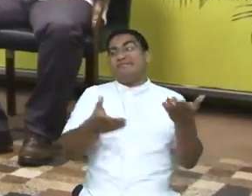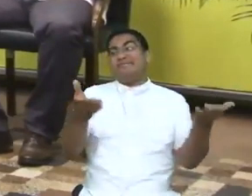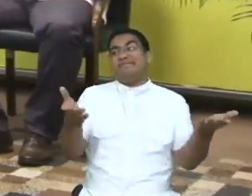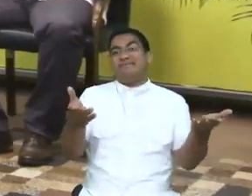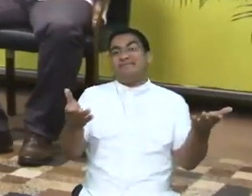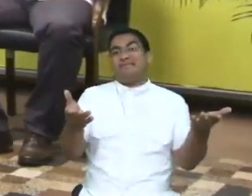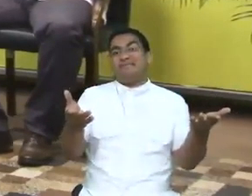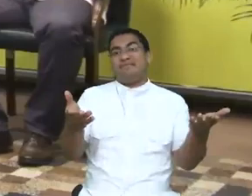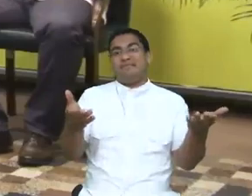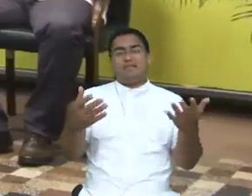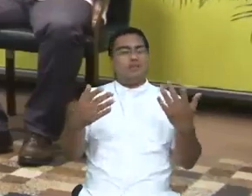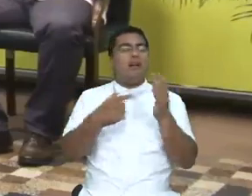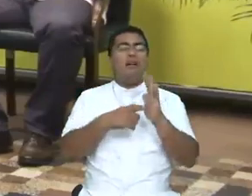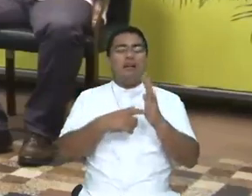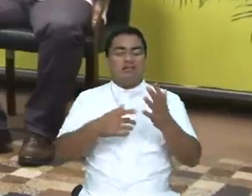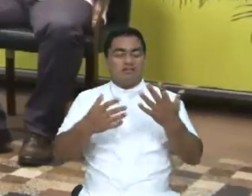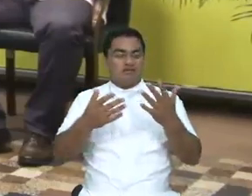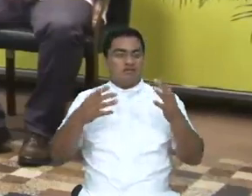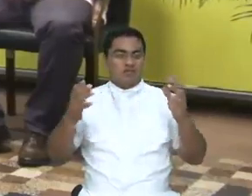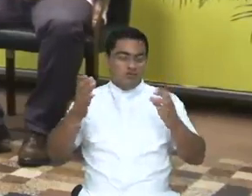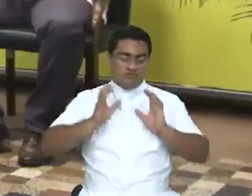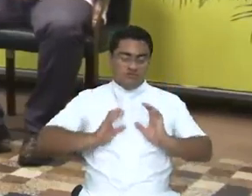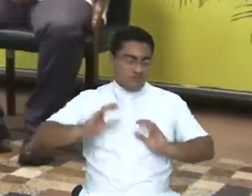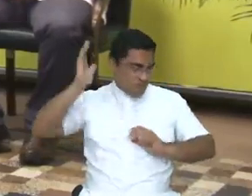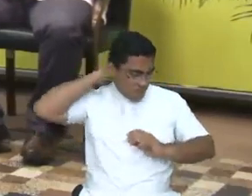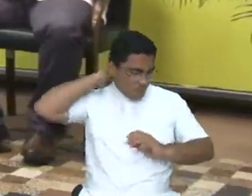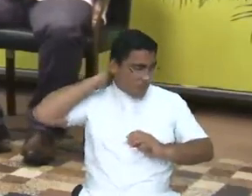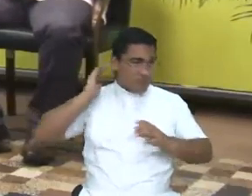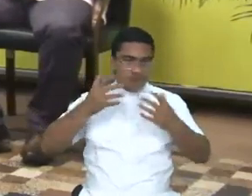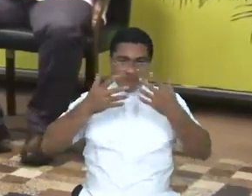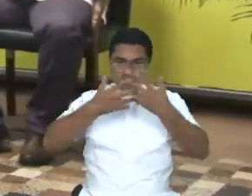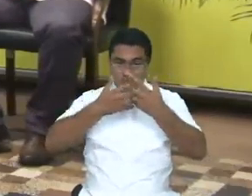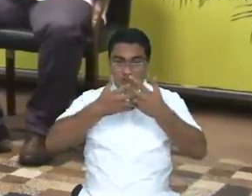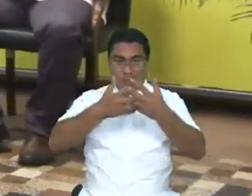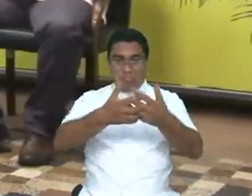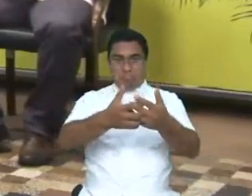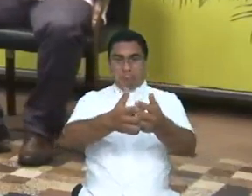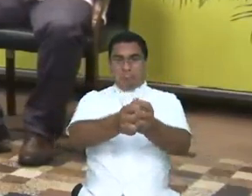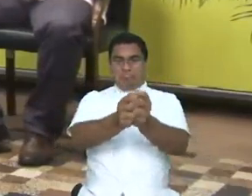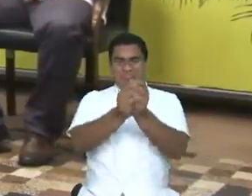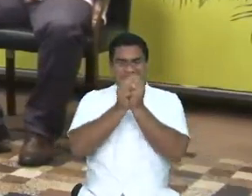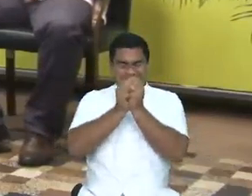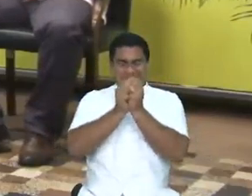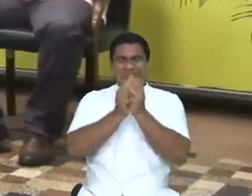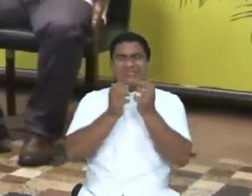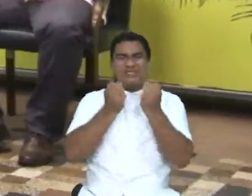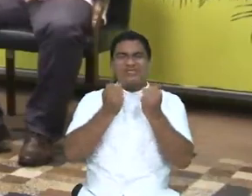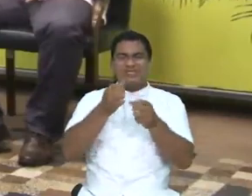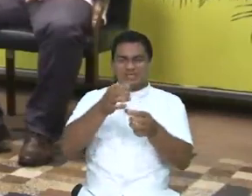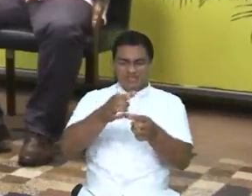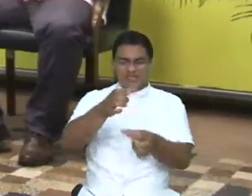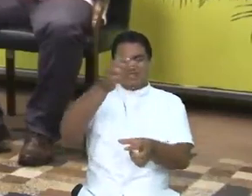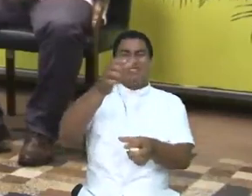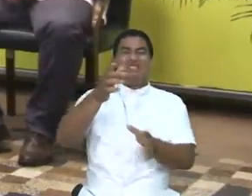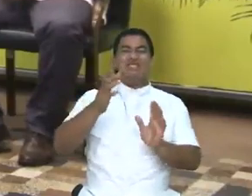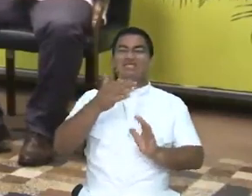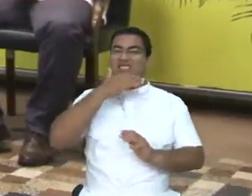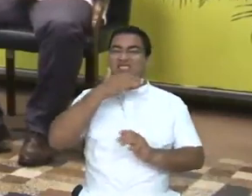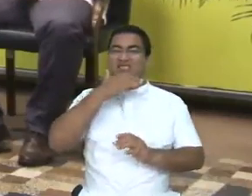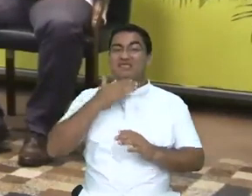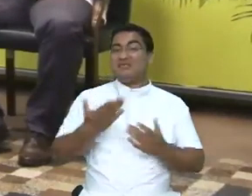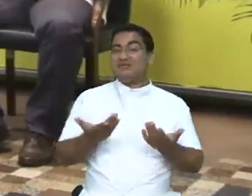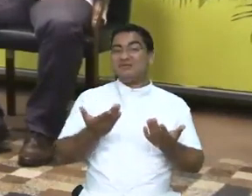del ligamento que sostiene la nuca, que es el ligamento nucal, y ya prácticamente lesionado, como que si fueran crónicos.